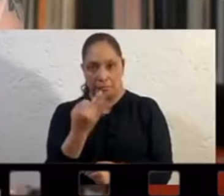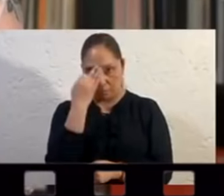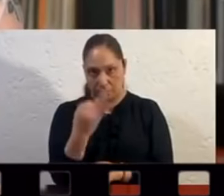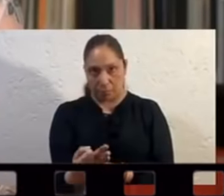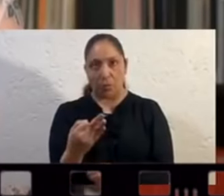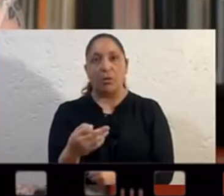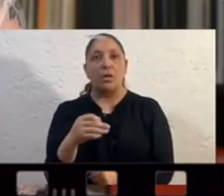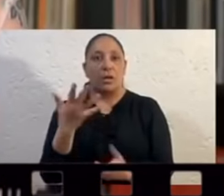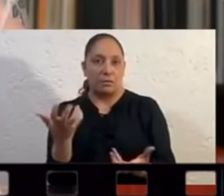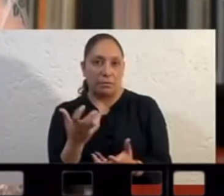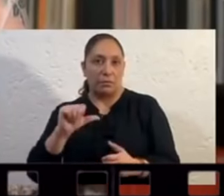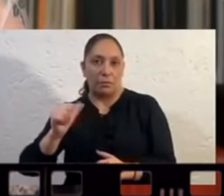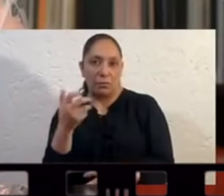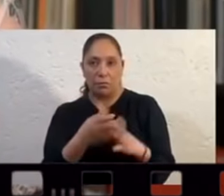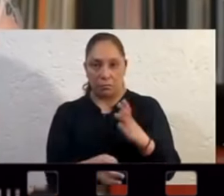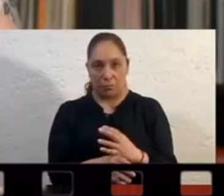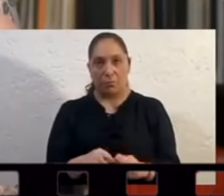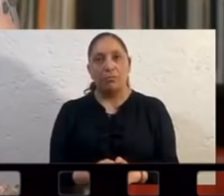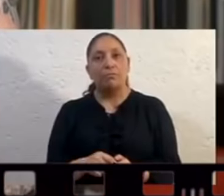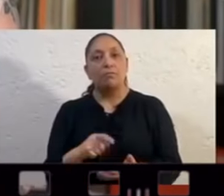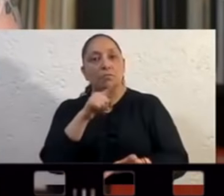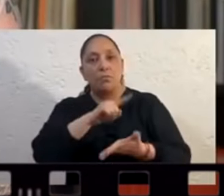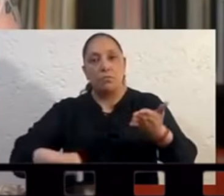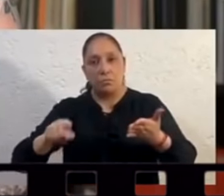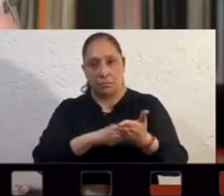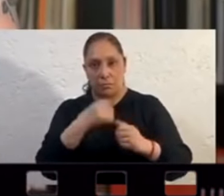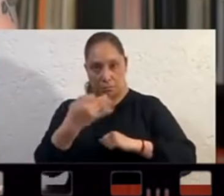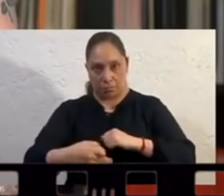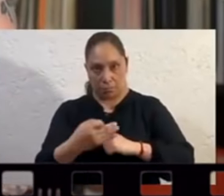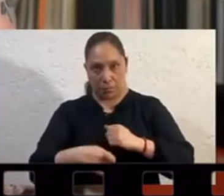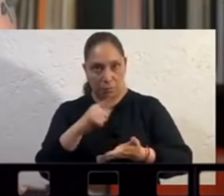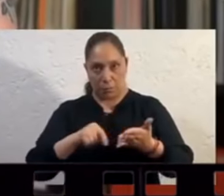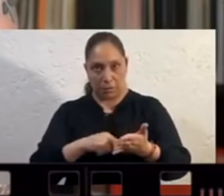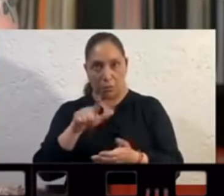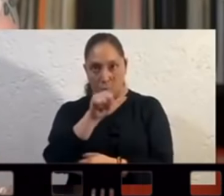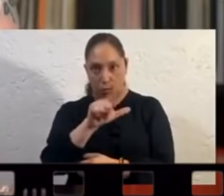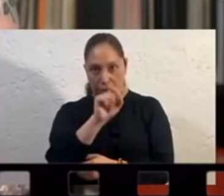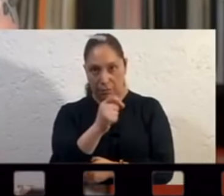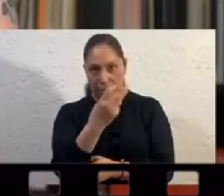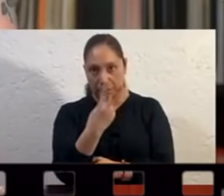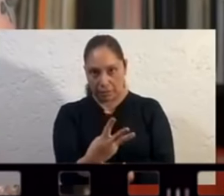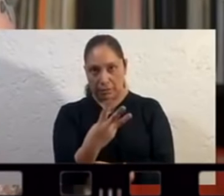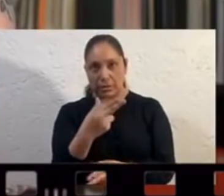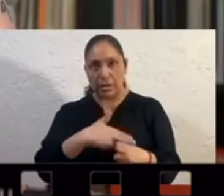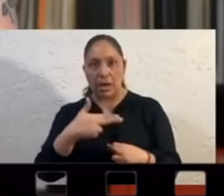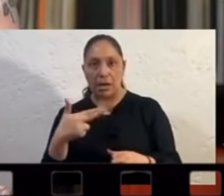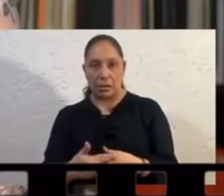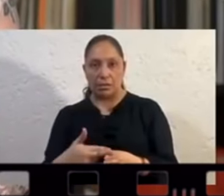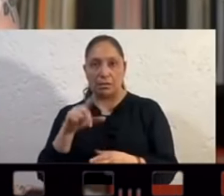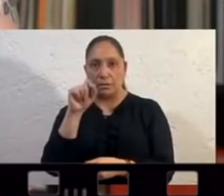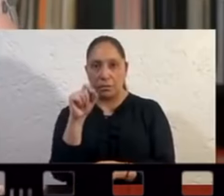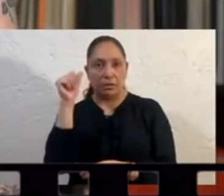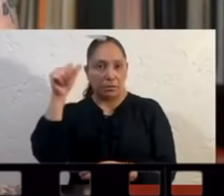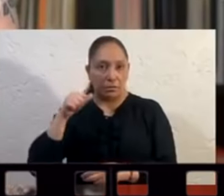Sheinbaum. Quedan suspendidas temporalmente, a partir del lunes 23 y por el momento hasta el 20 de abril,